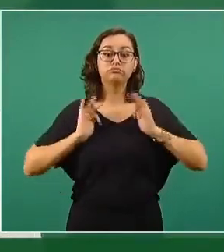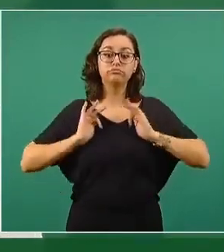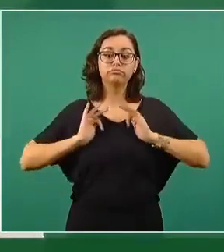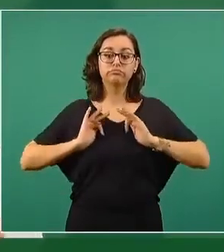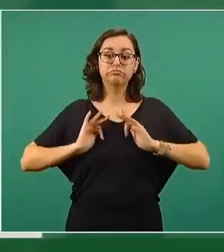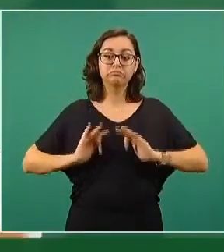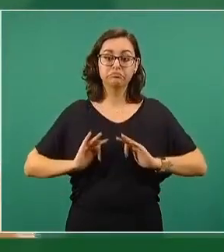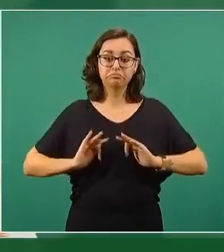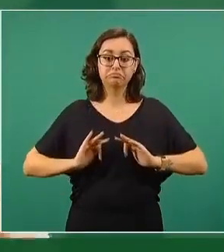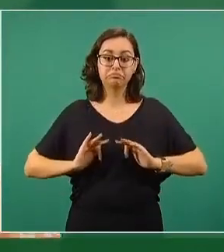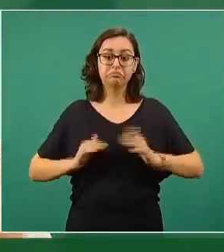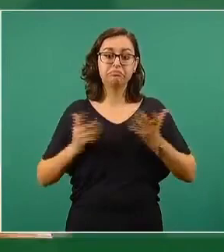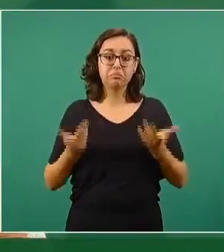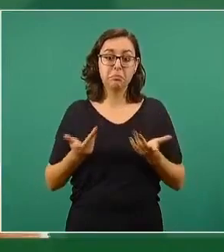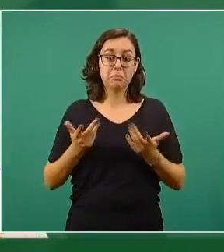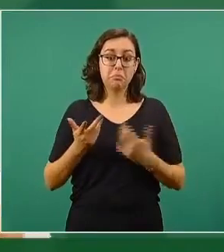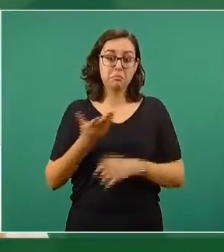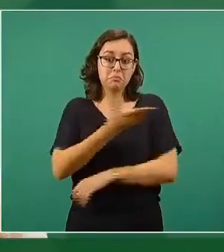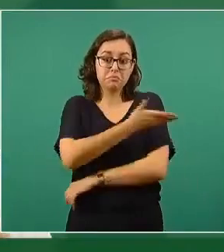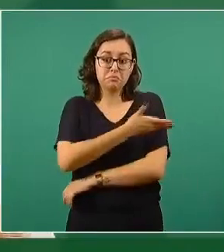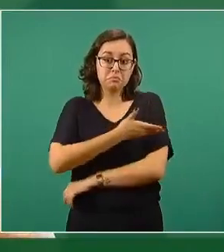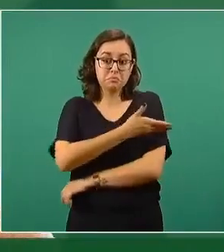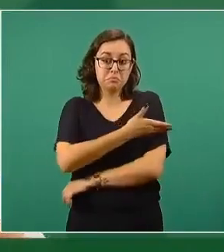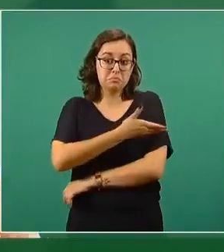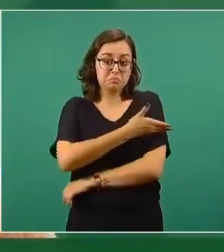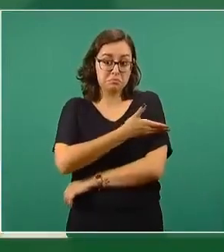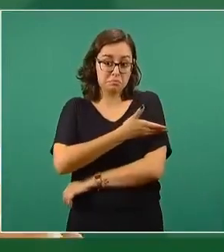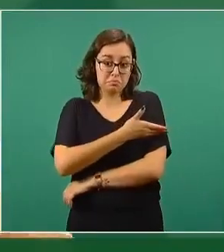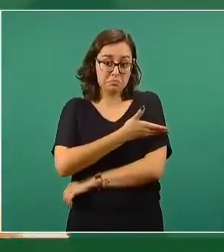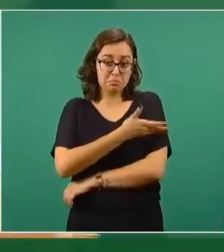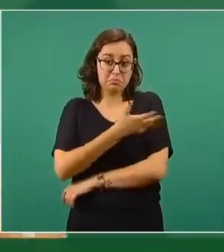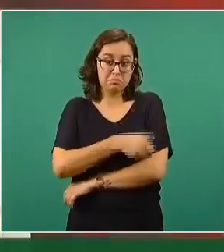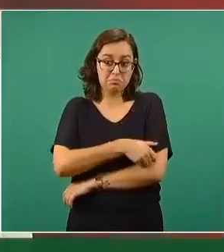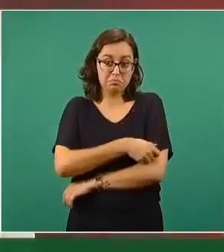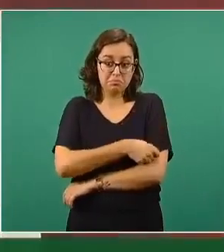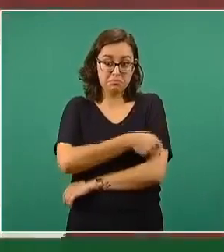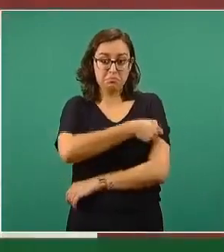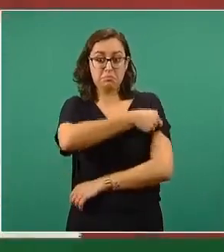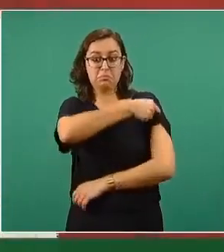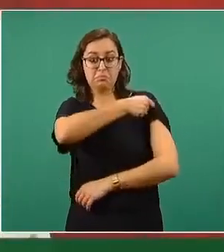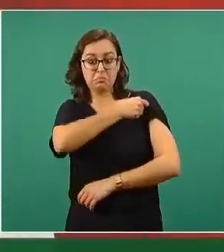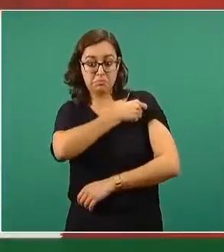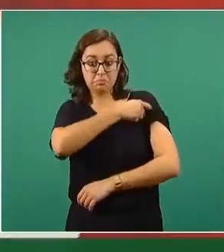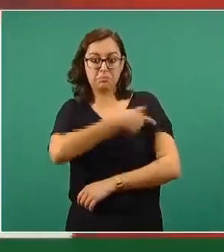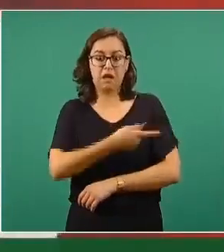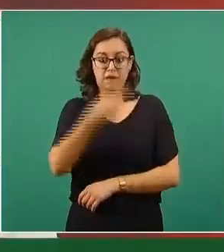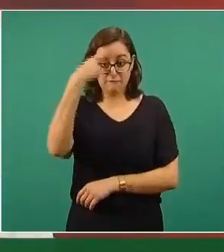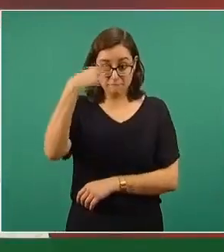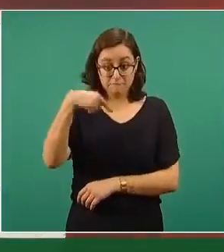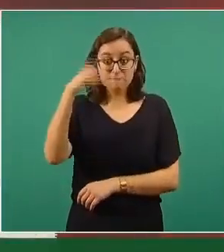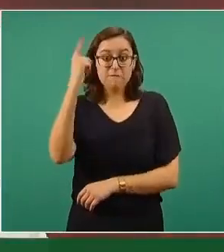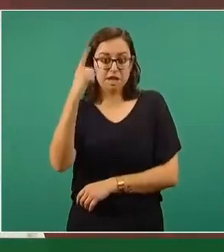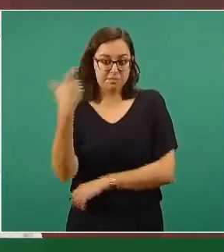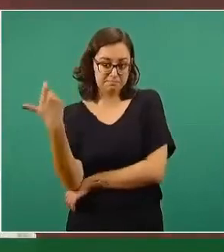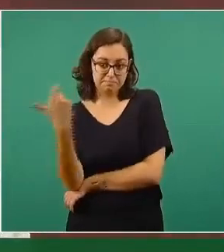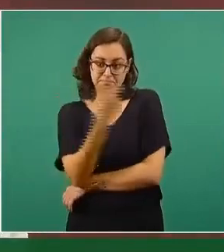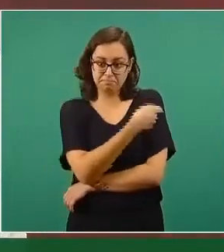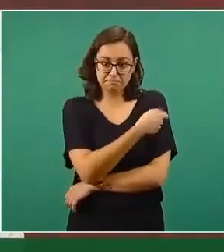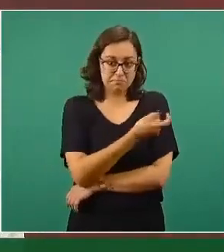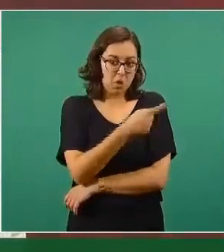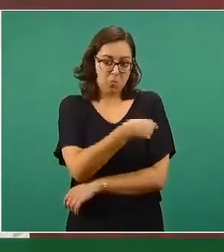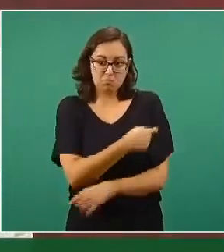cómodos. Procuren tener fácilmente accesible el hombro, cualquiera de los hombros, porque es el sitio donde